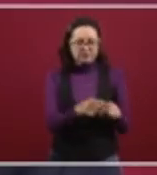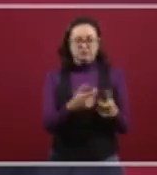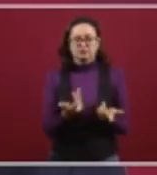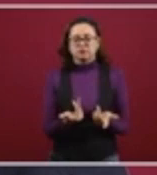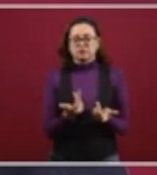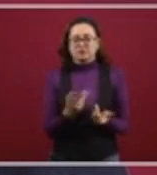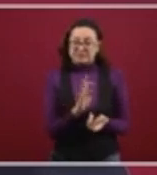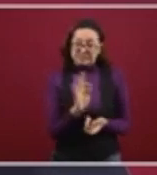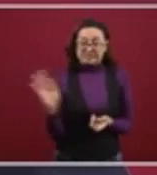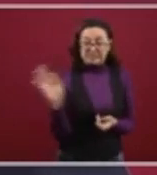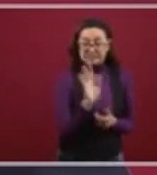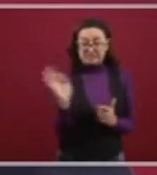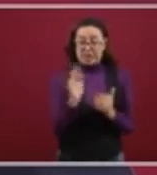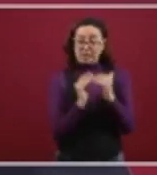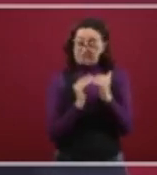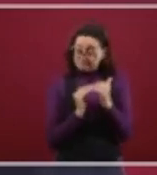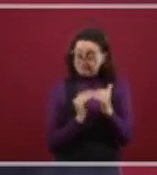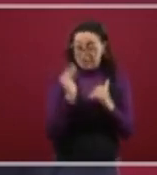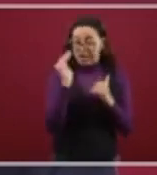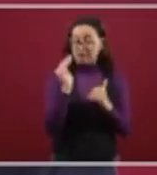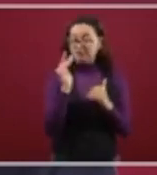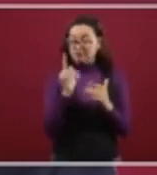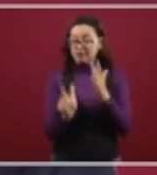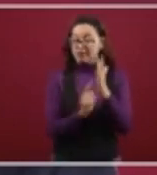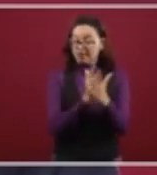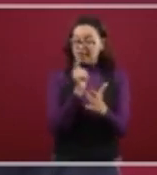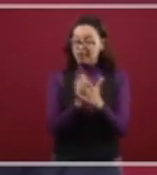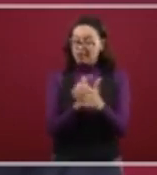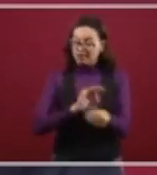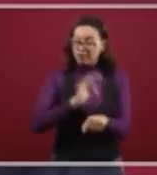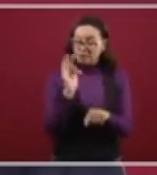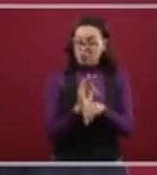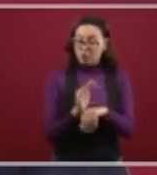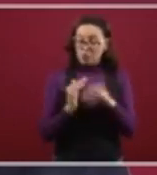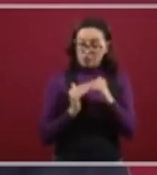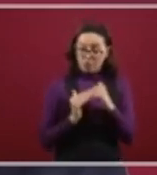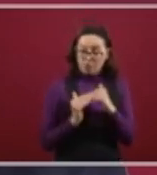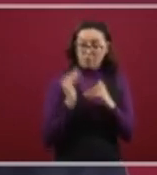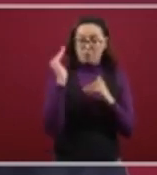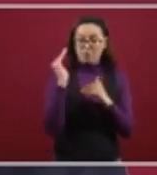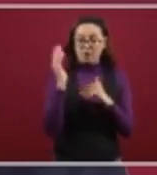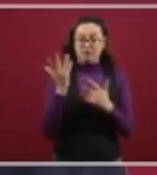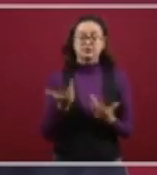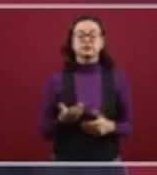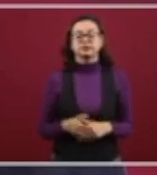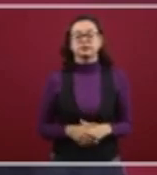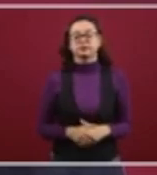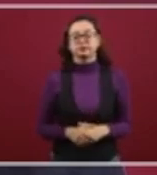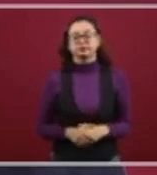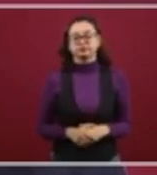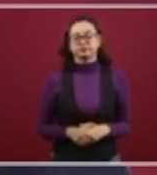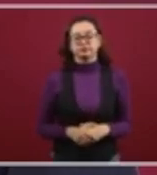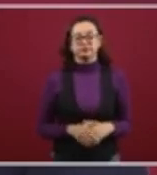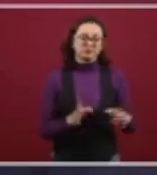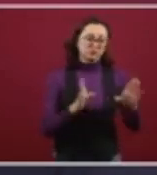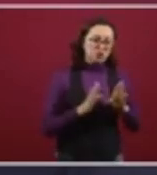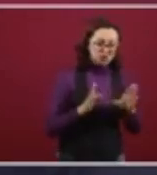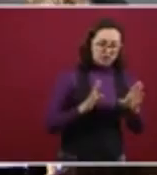incluso hasta más que soldados y marines,